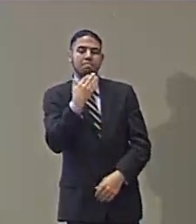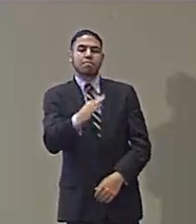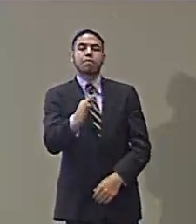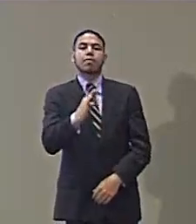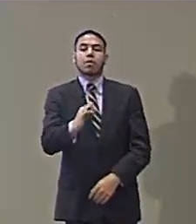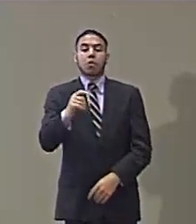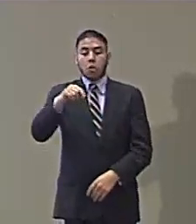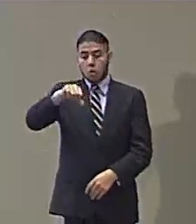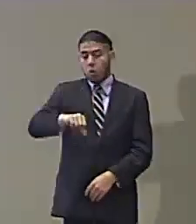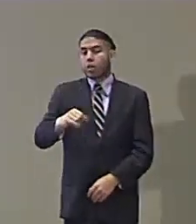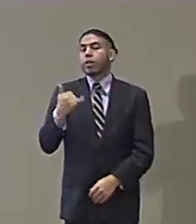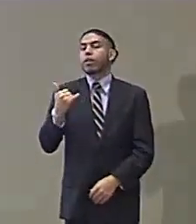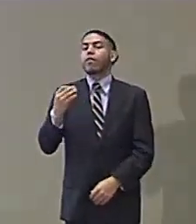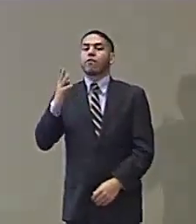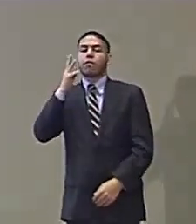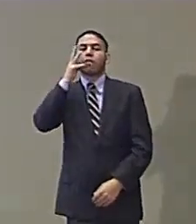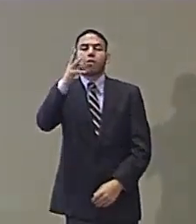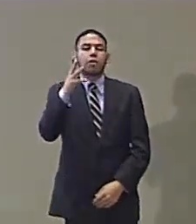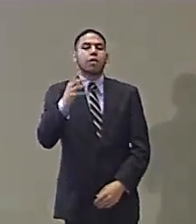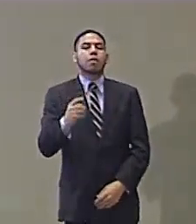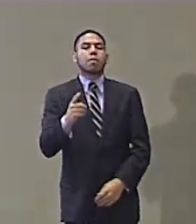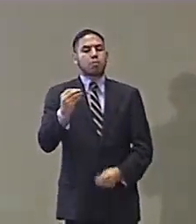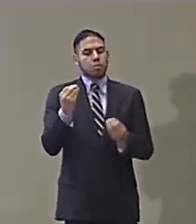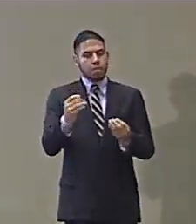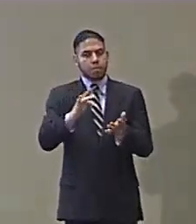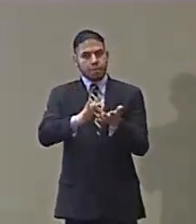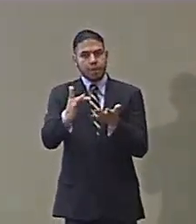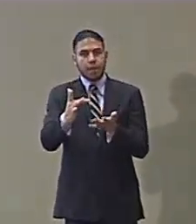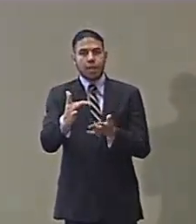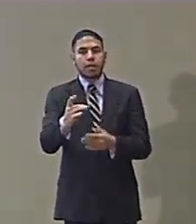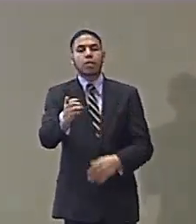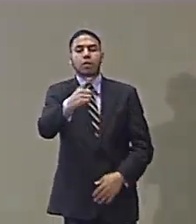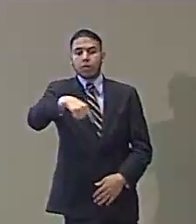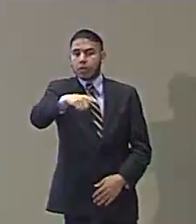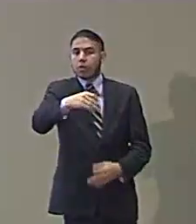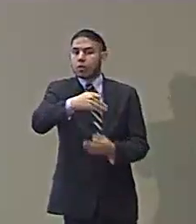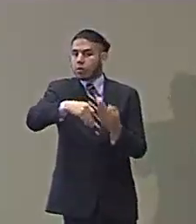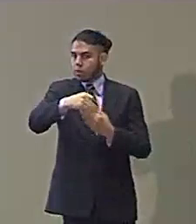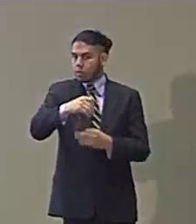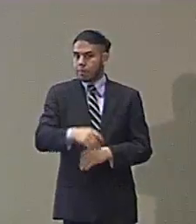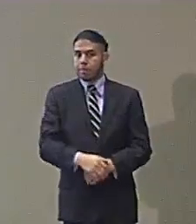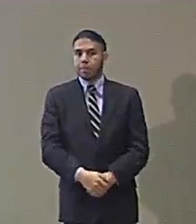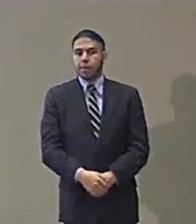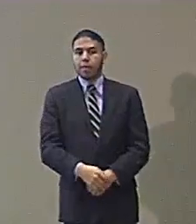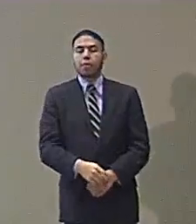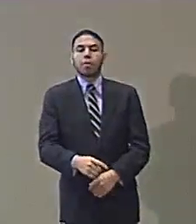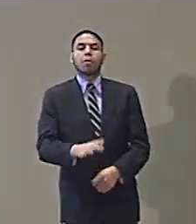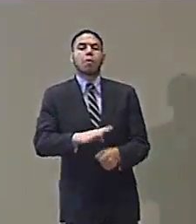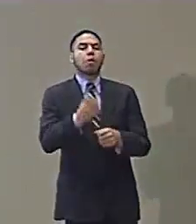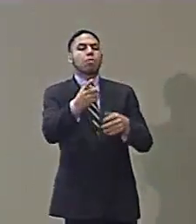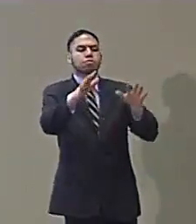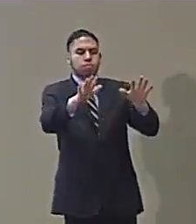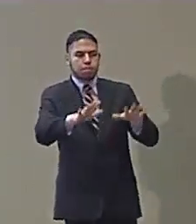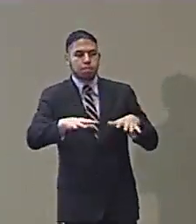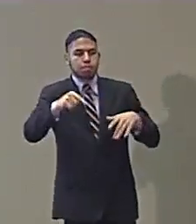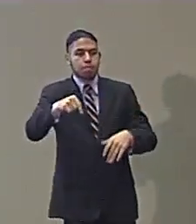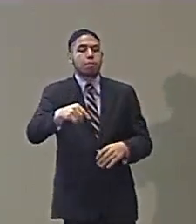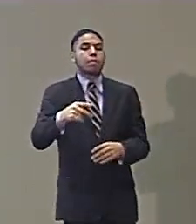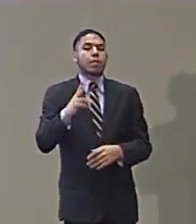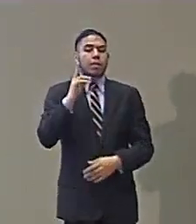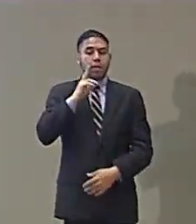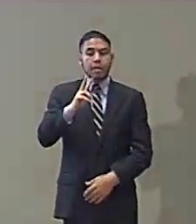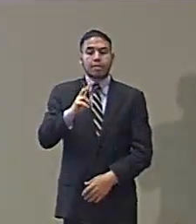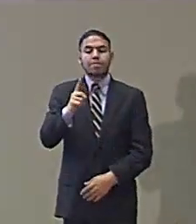muchas gracias a todos ustedes por esta concurrida asistencia gracias por su activa